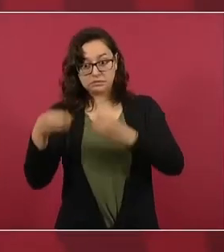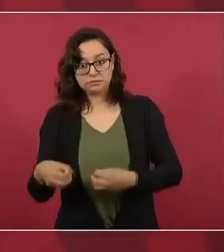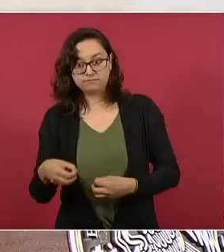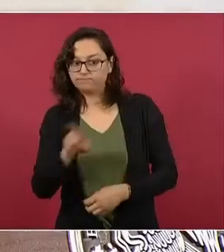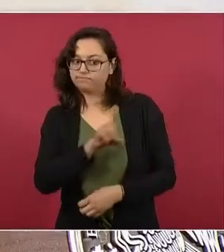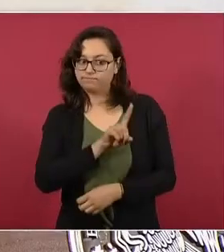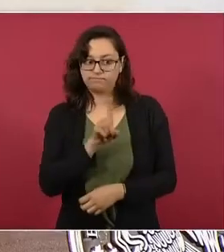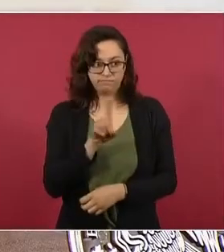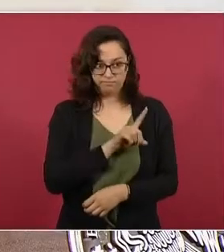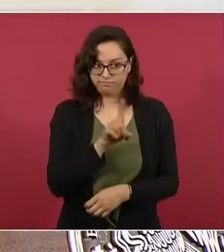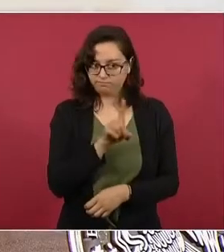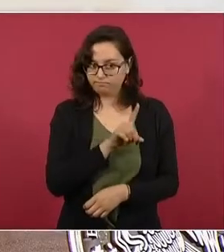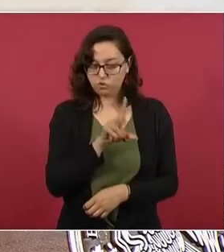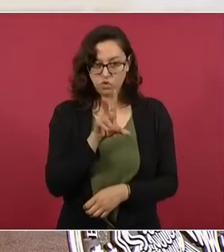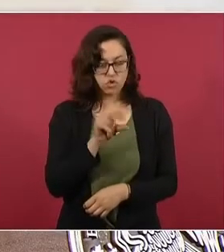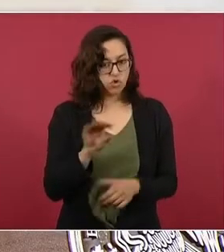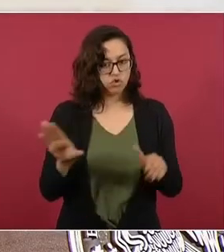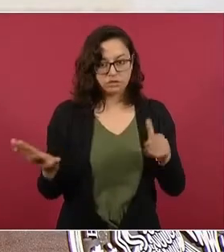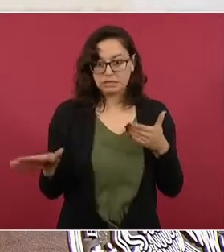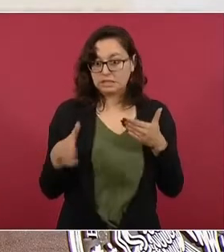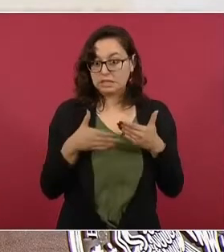y que